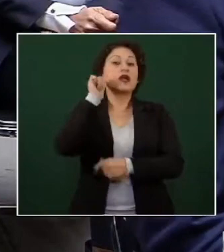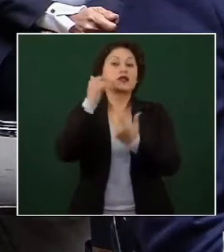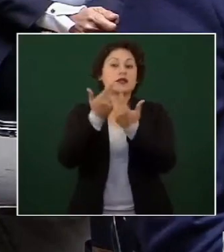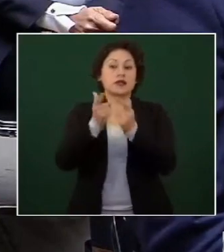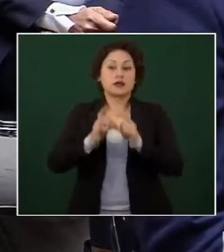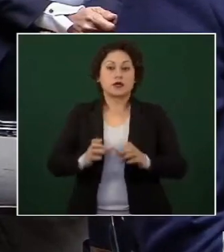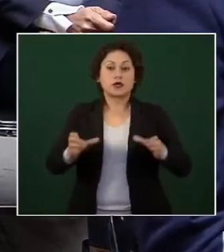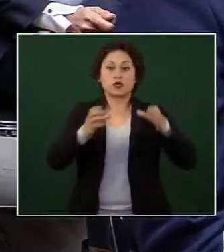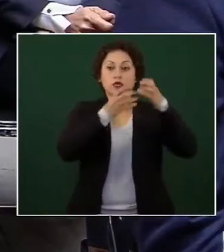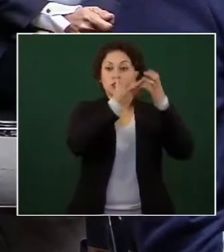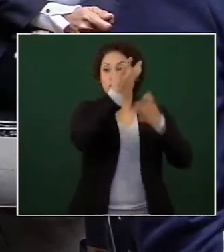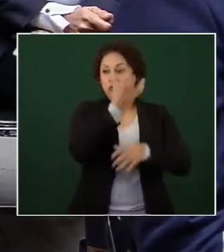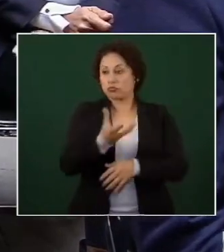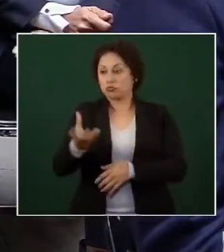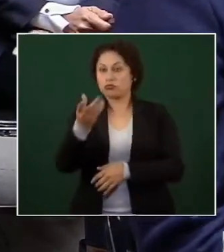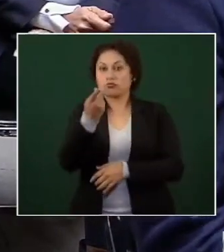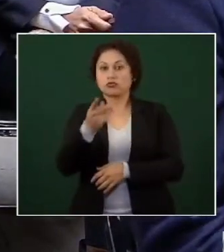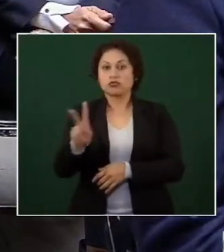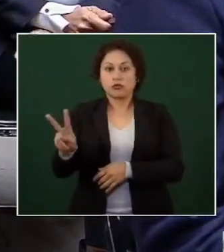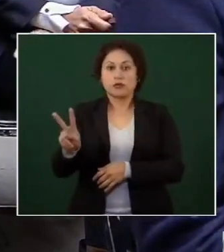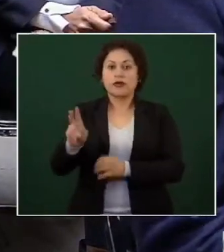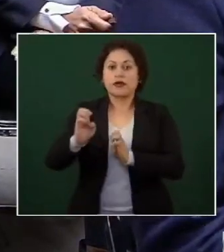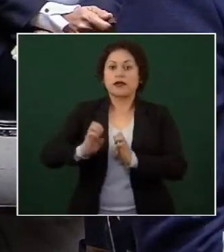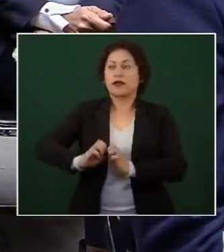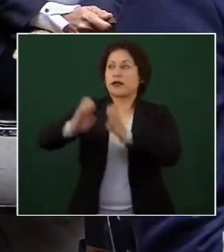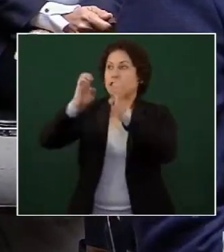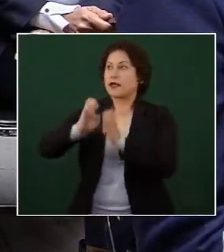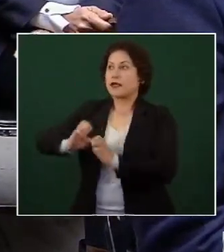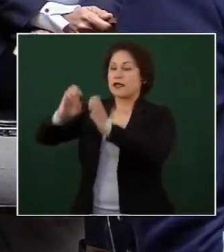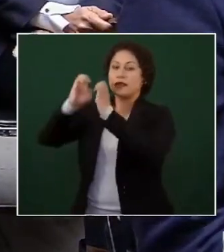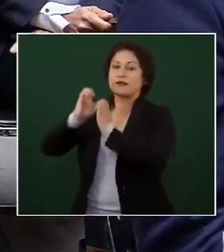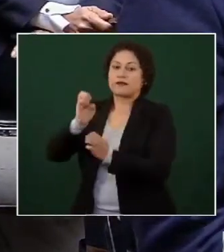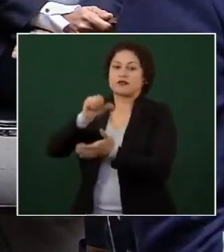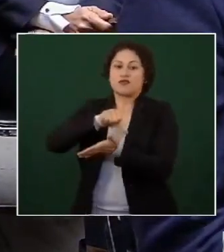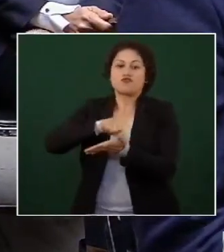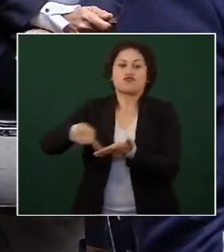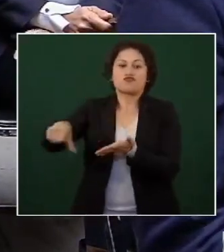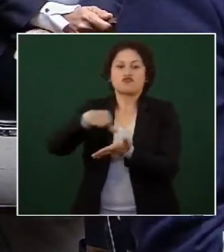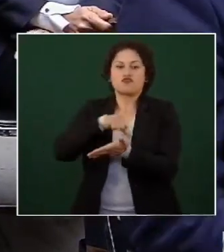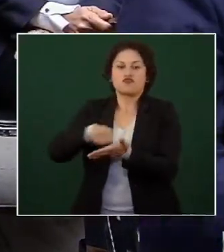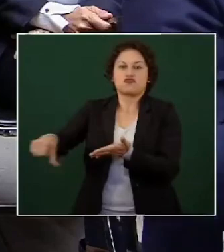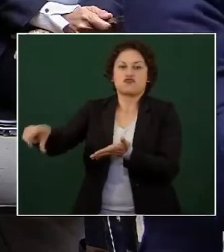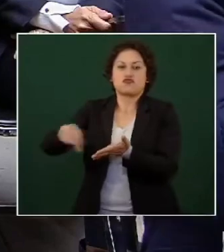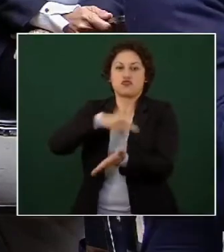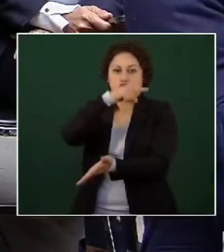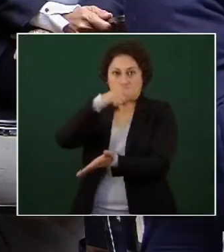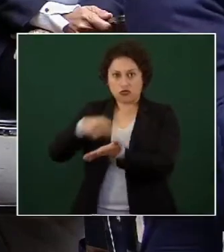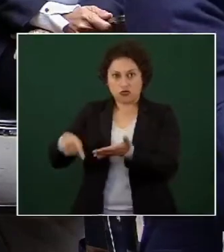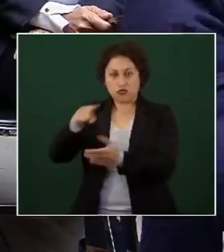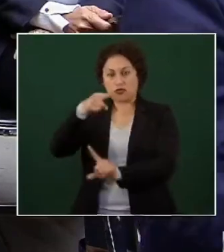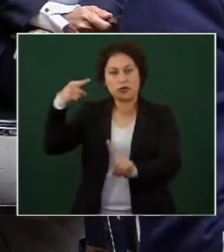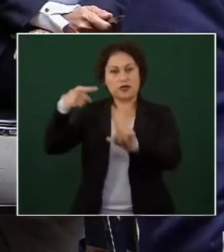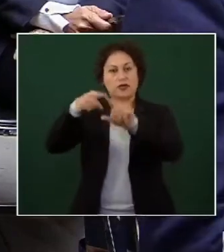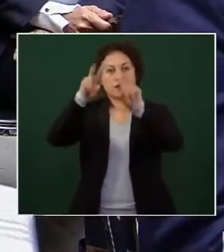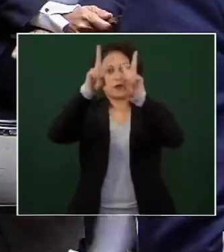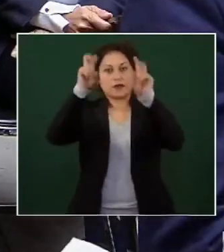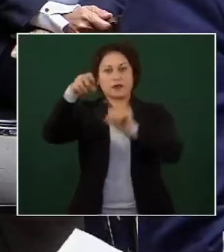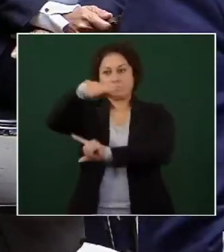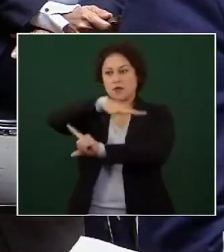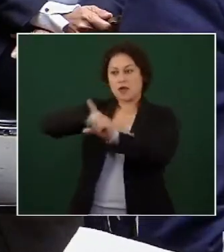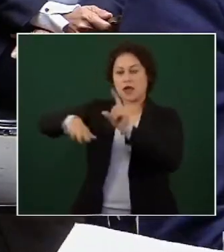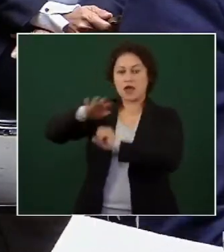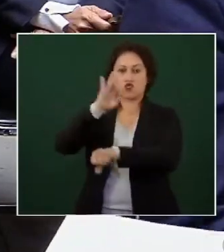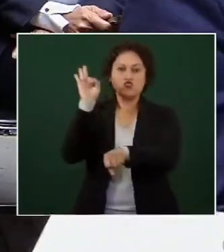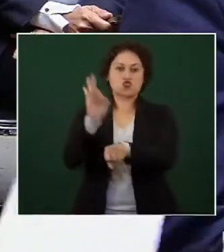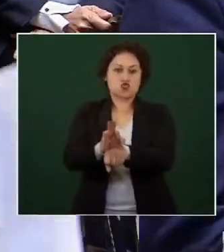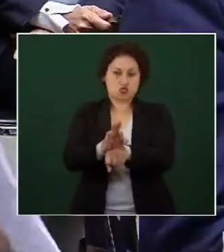Puerto Vallarta de clausuras de edificios en defensa del medio ambiente, de